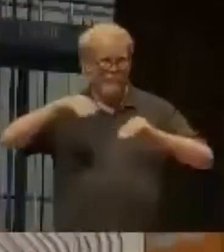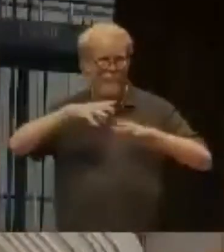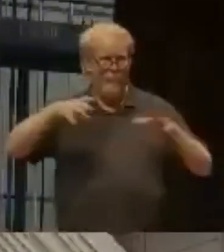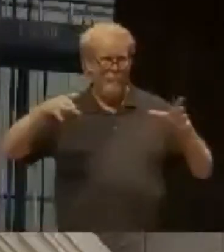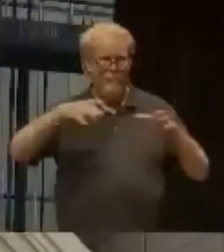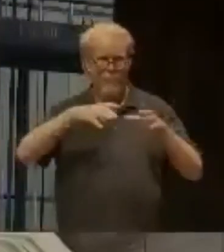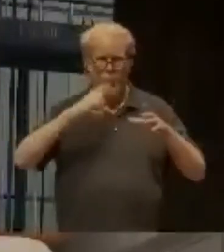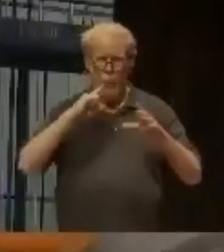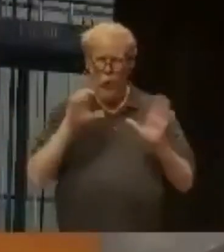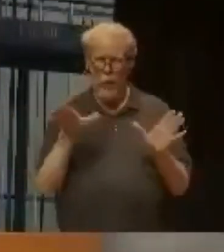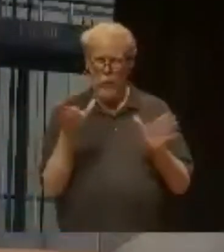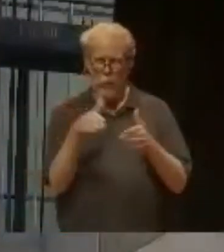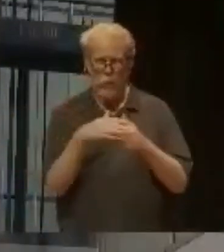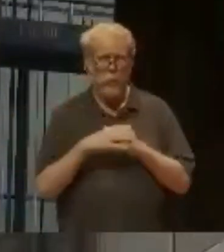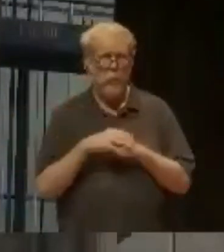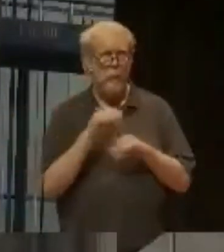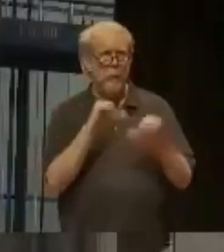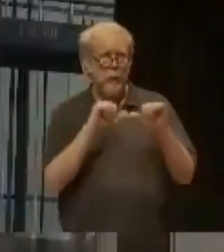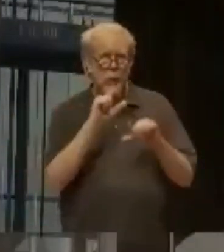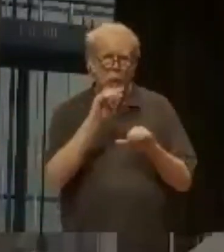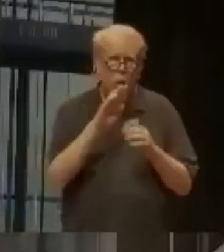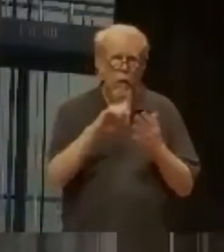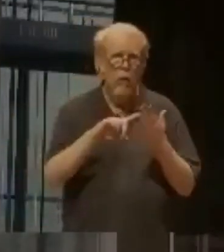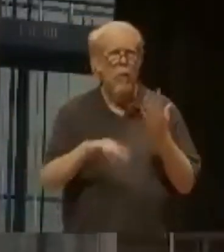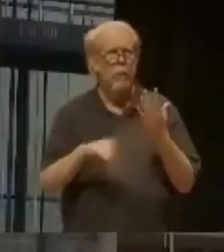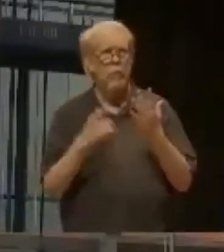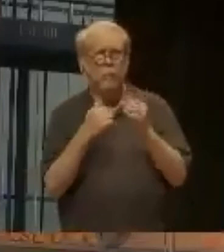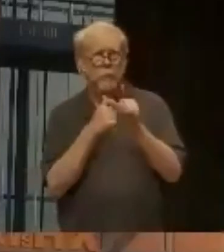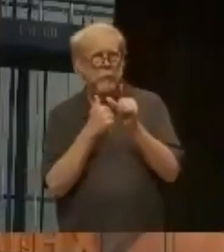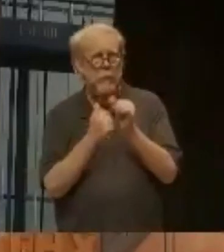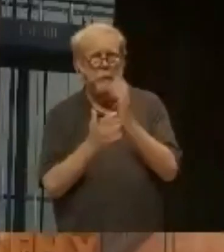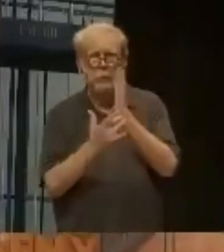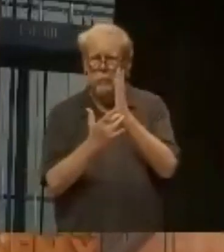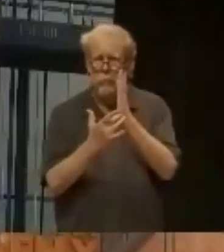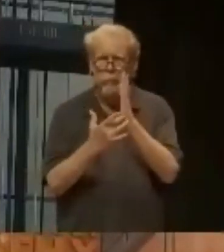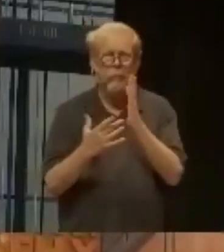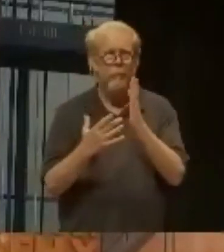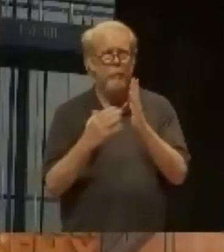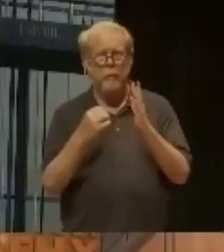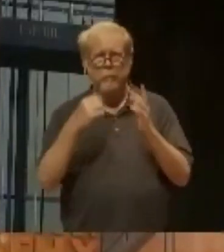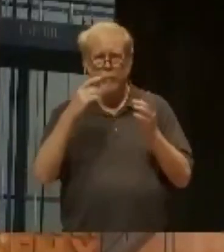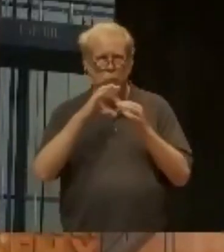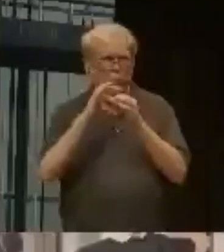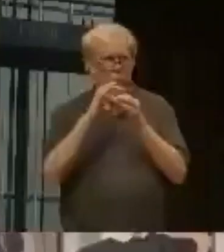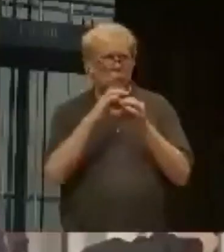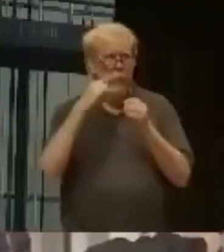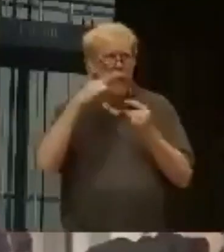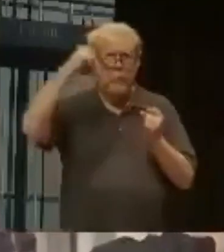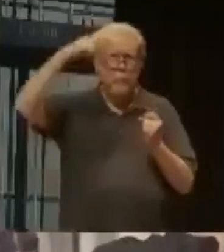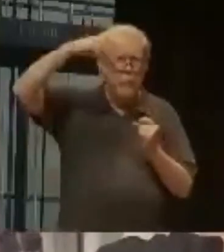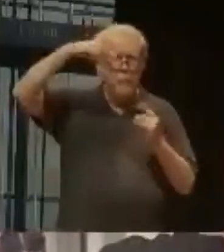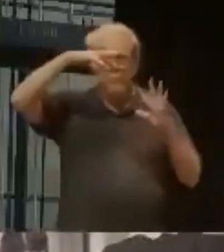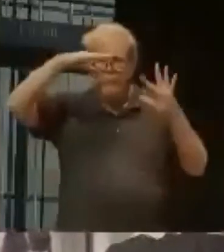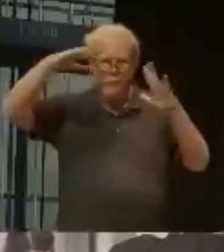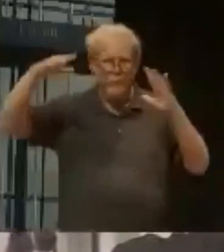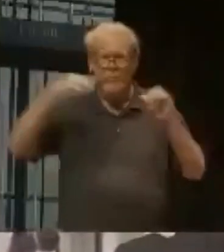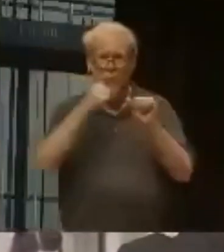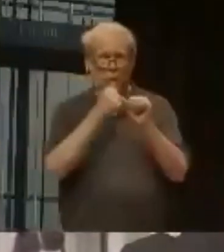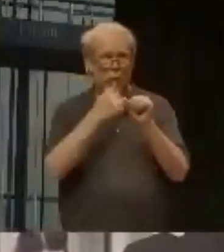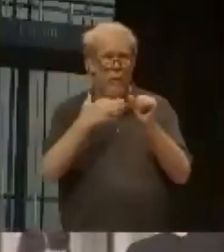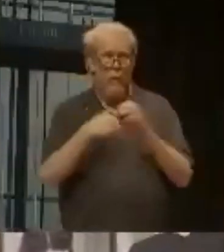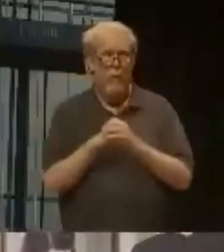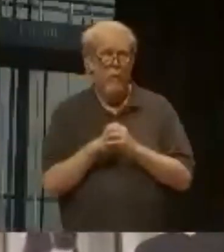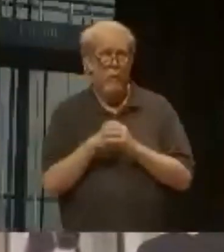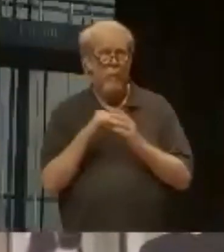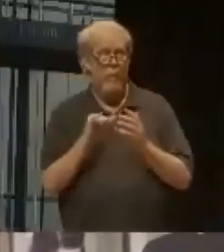múltiples aulas, laboratorios de ciencias, tecnología y colaboración y espacio de última línea.